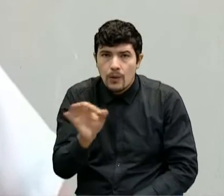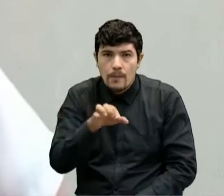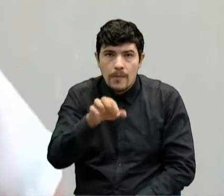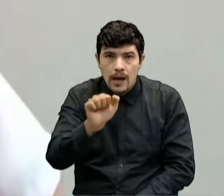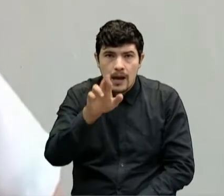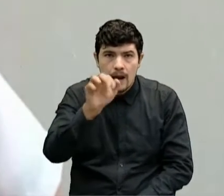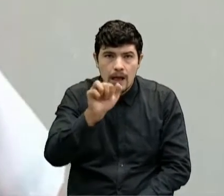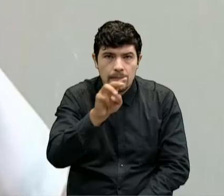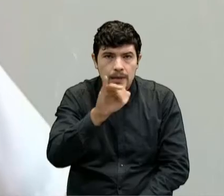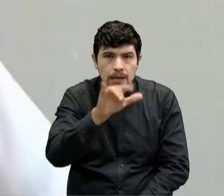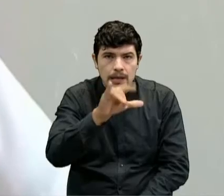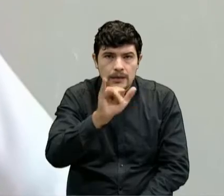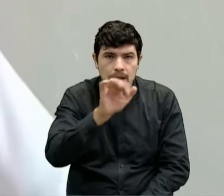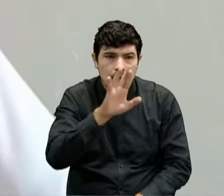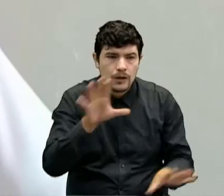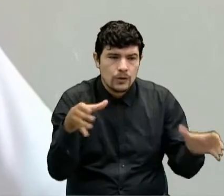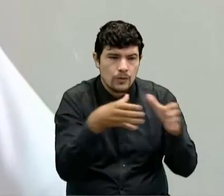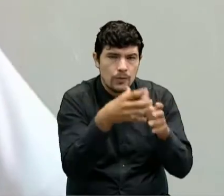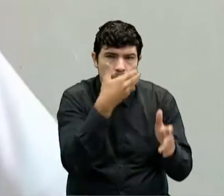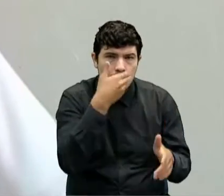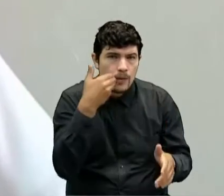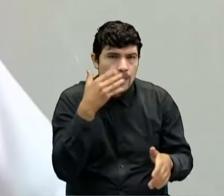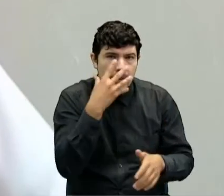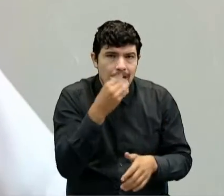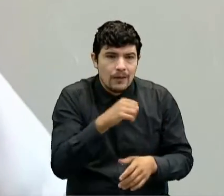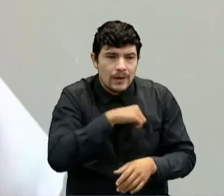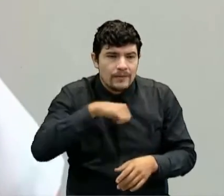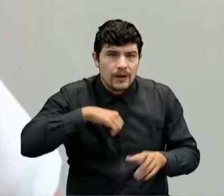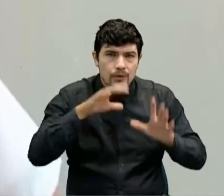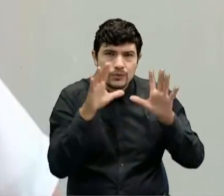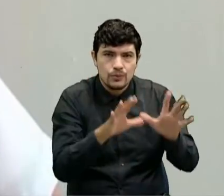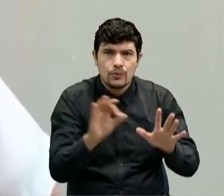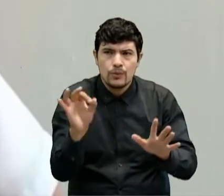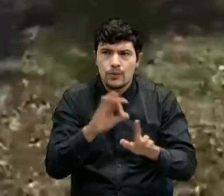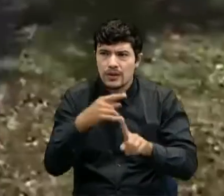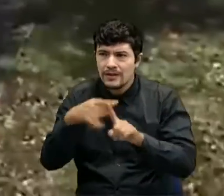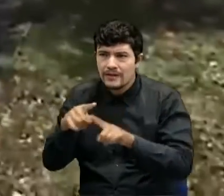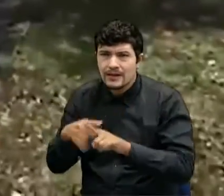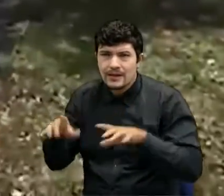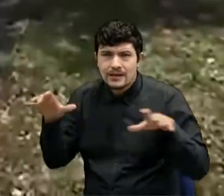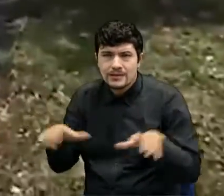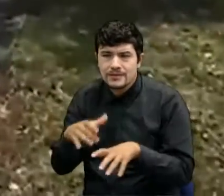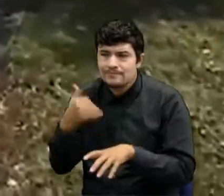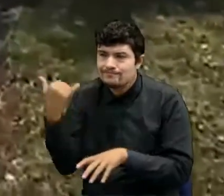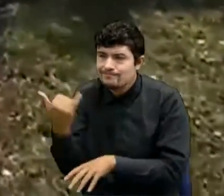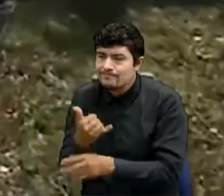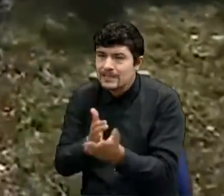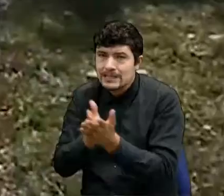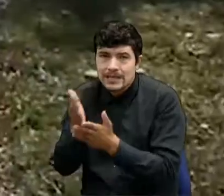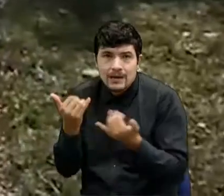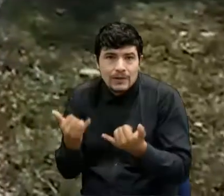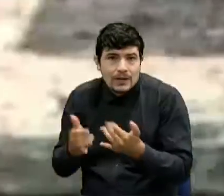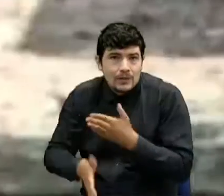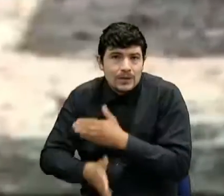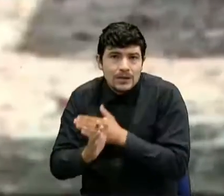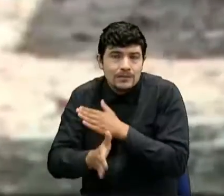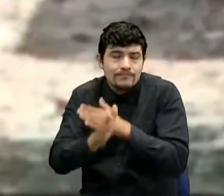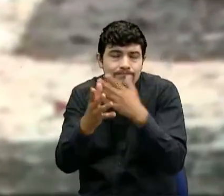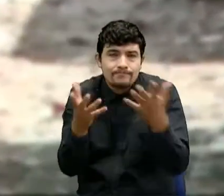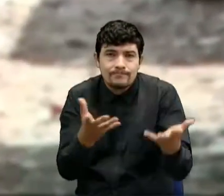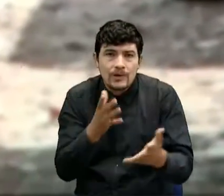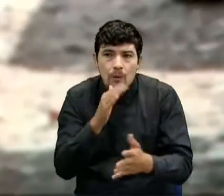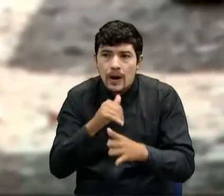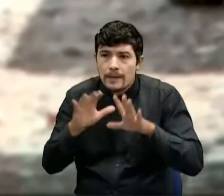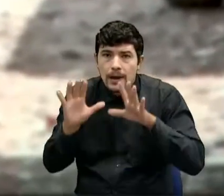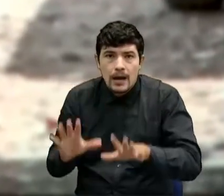paramilitarismo, que las bandas criminales y la delincuencia organizada y las guerrillas sigan. En las últimas horas, en el barrio Antonia Santos, comuna